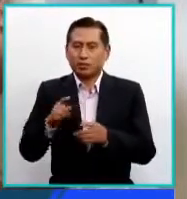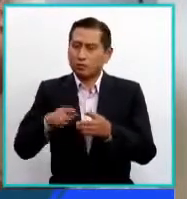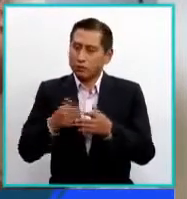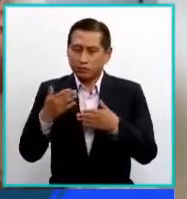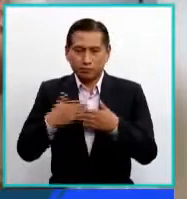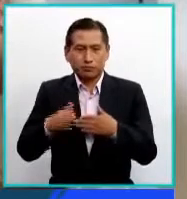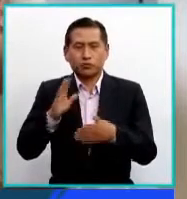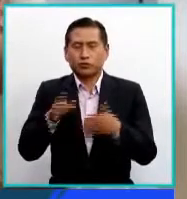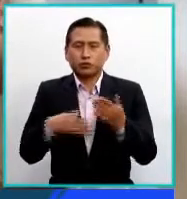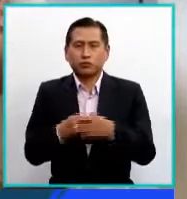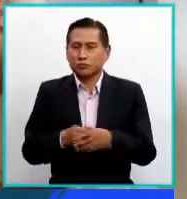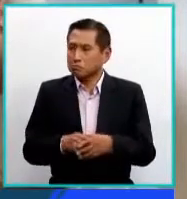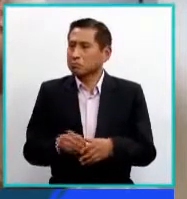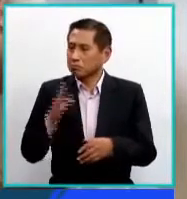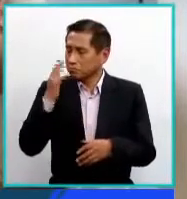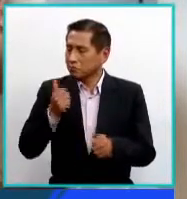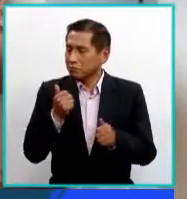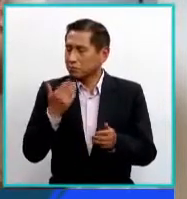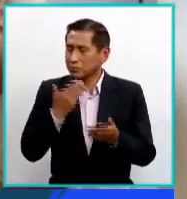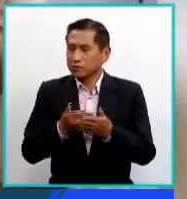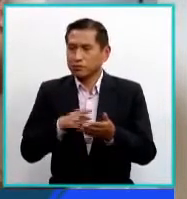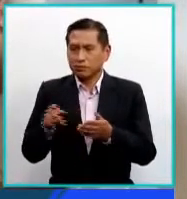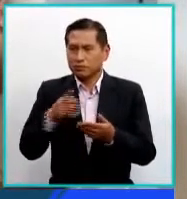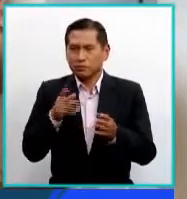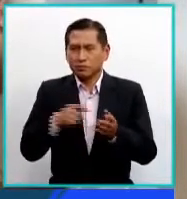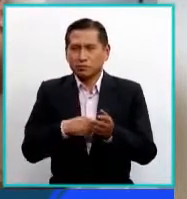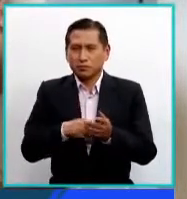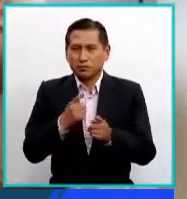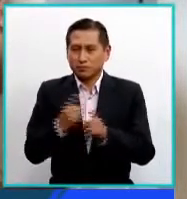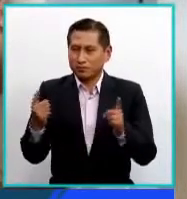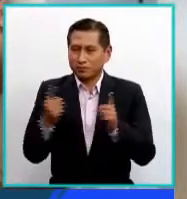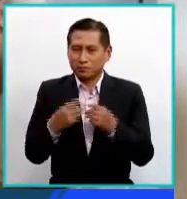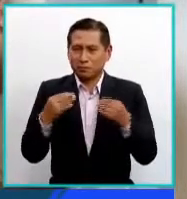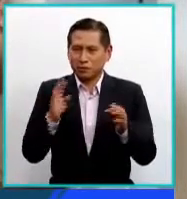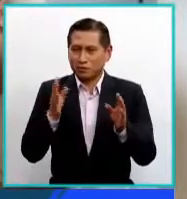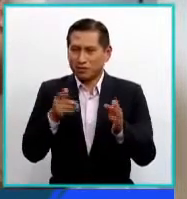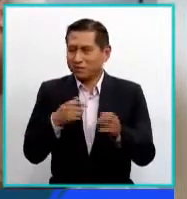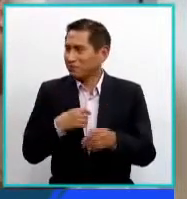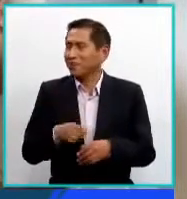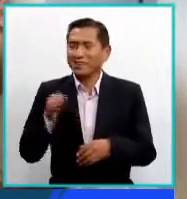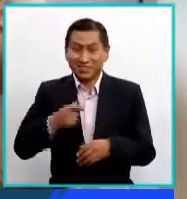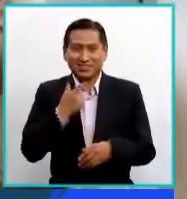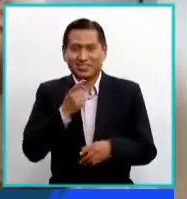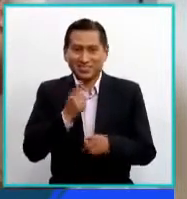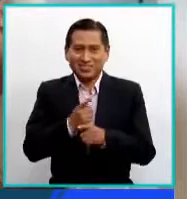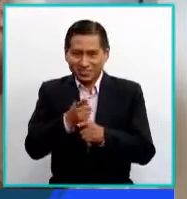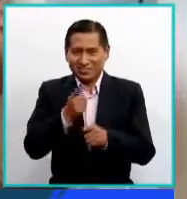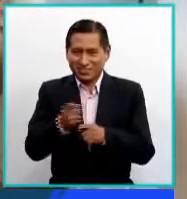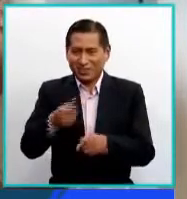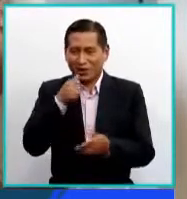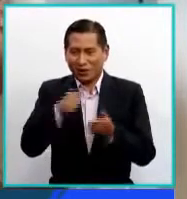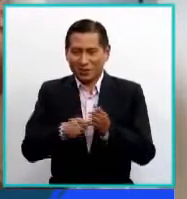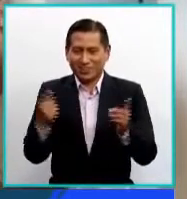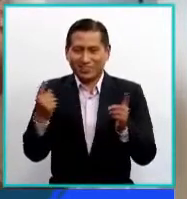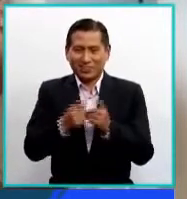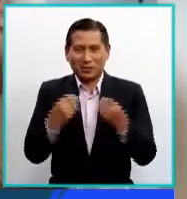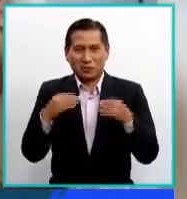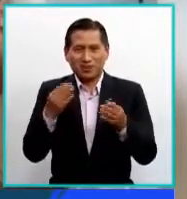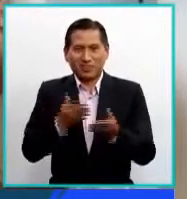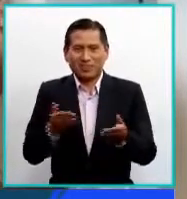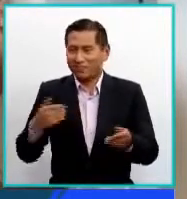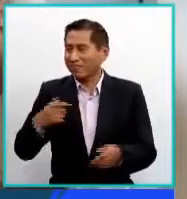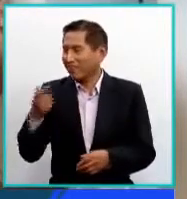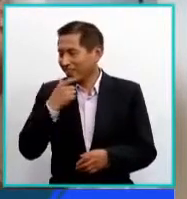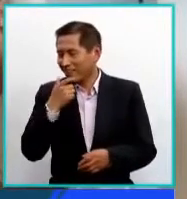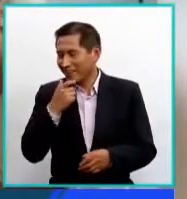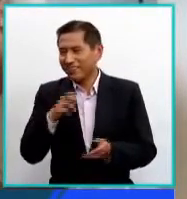empezó toda una historia. Qué lindo, como vendedora de Marketplace, bueno, está bien, así pasa, ¿no? Exacto, así en correo, digamos. Puede